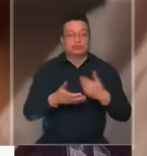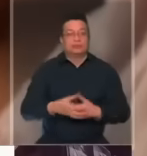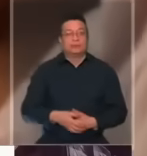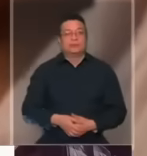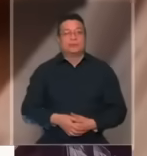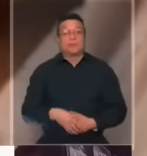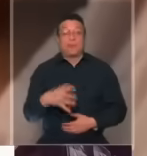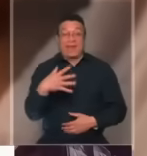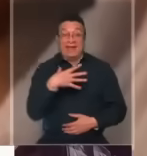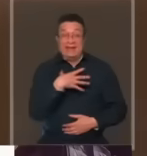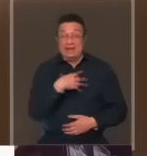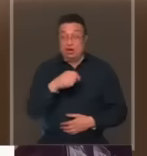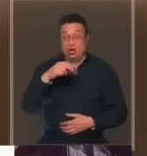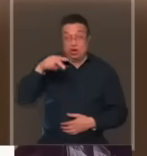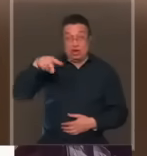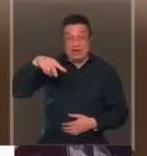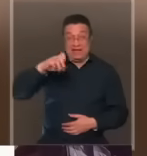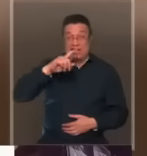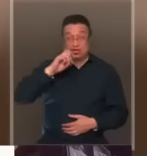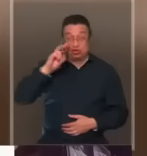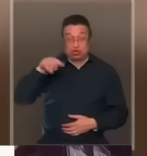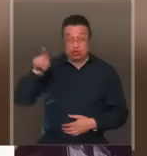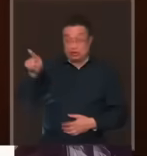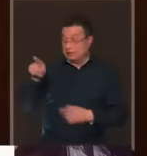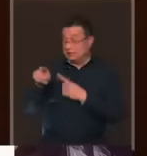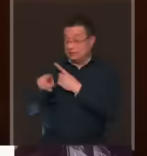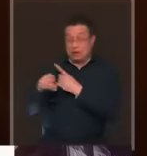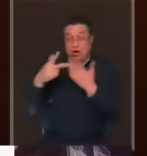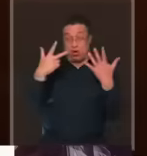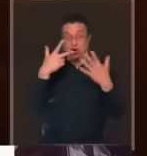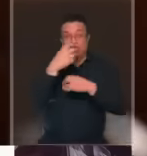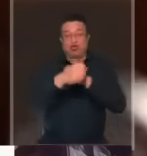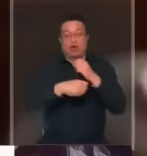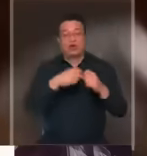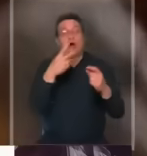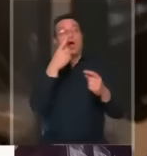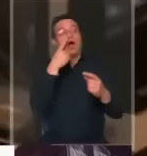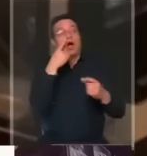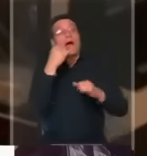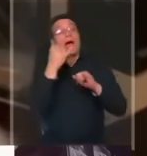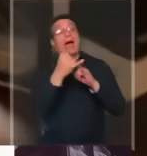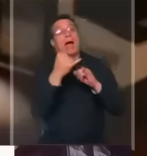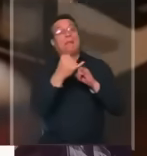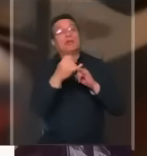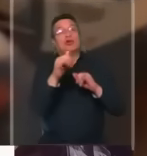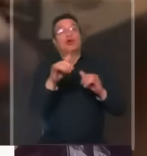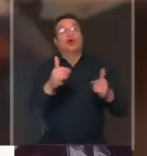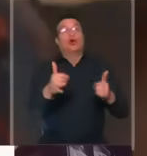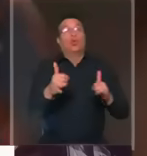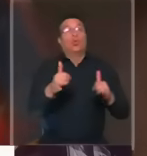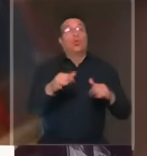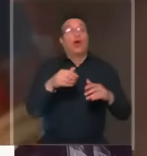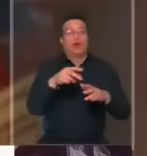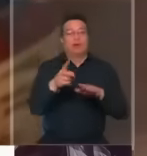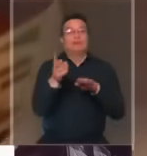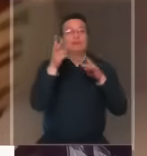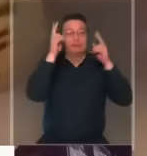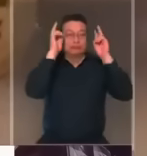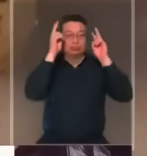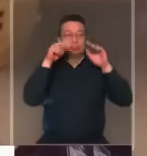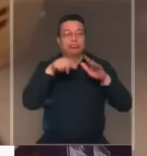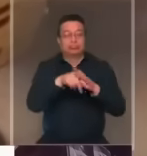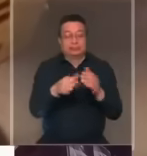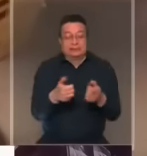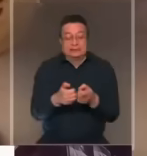El hijo de Nelson tiene 8 años. Conoció a un supuesto amigo en un juego de transportes al que entraba desde su celular